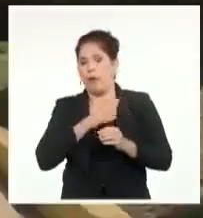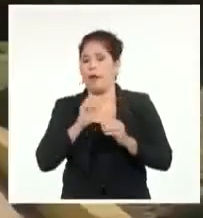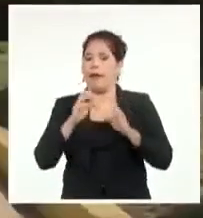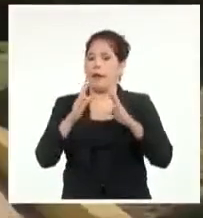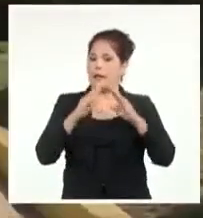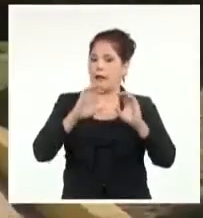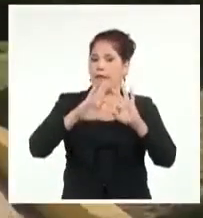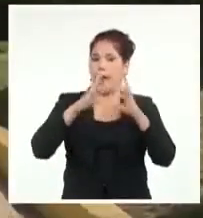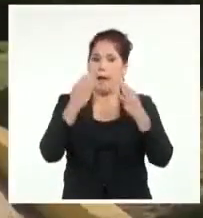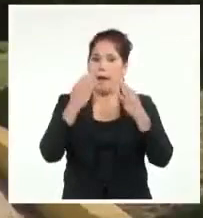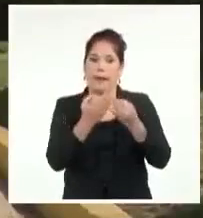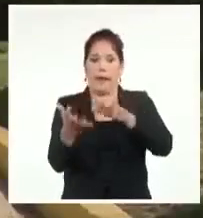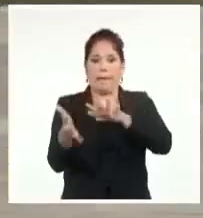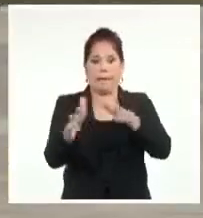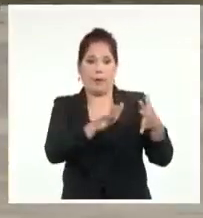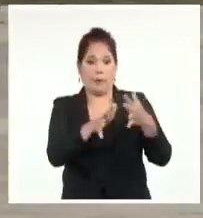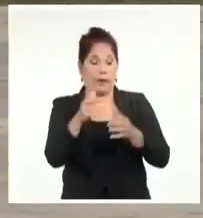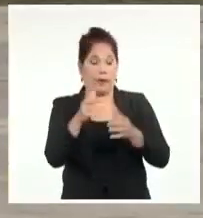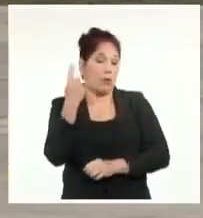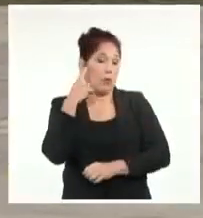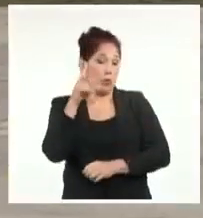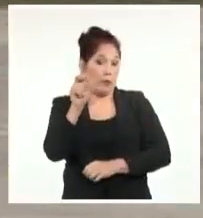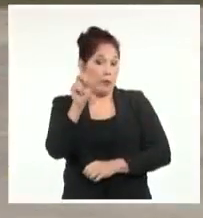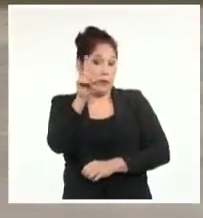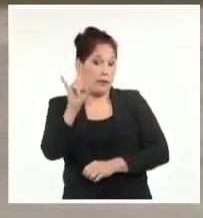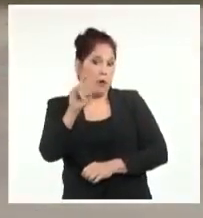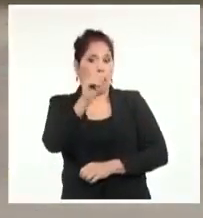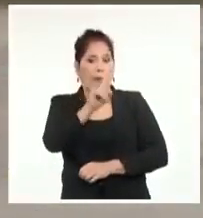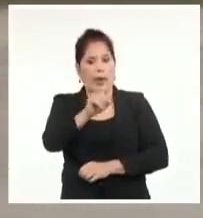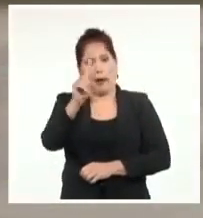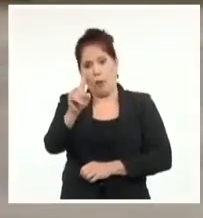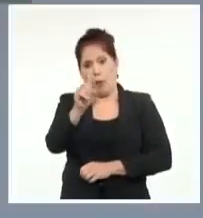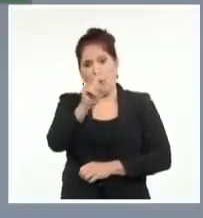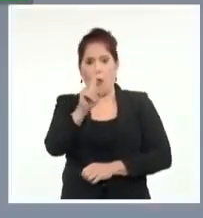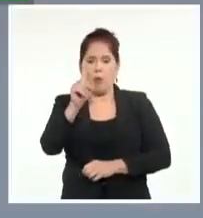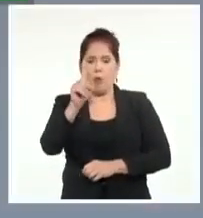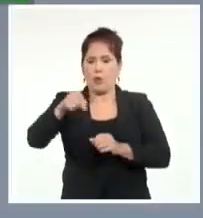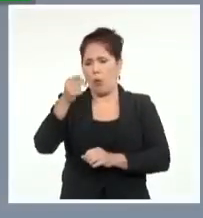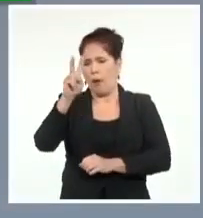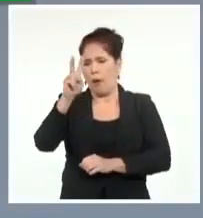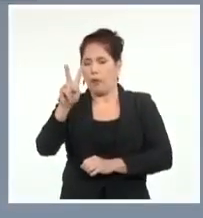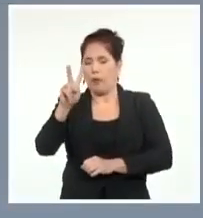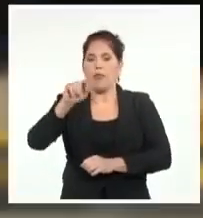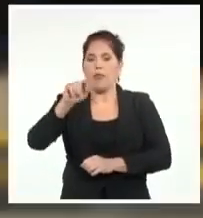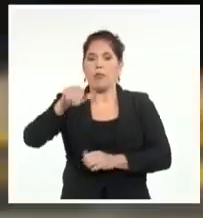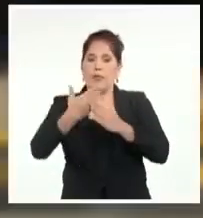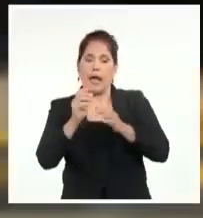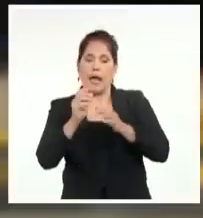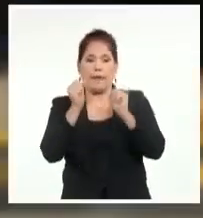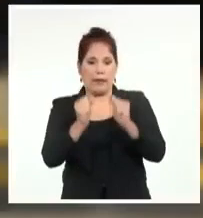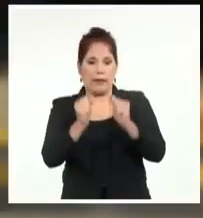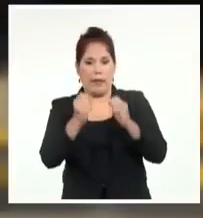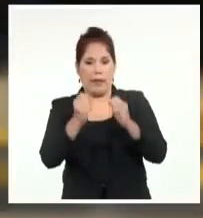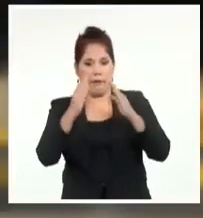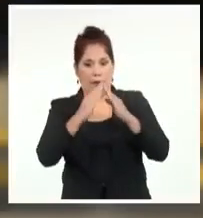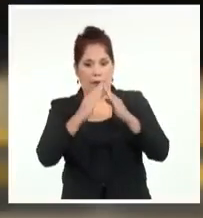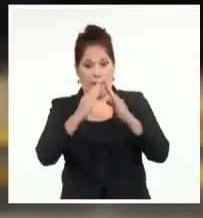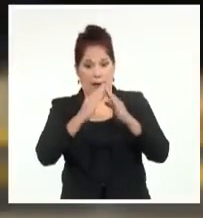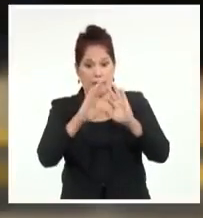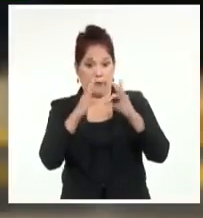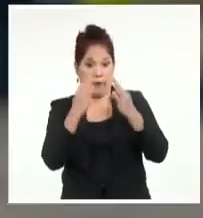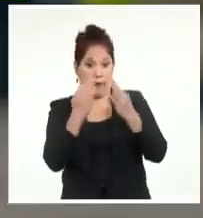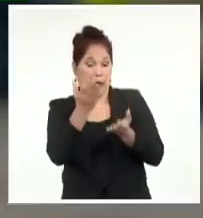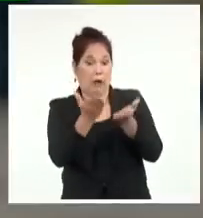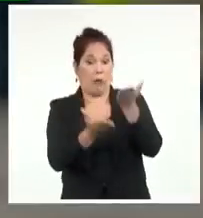familiares, el promedio hasta el año 2019 era de 11,2 días de estancia por persona, comparado